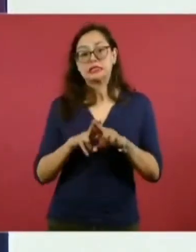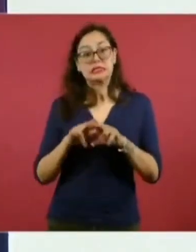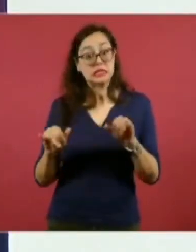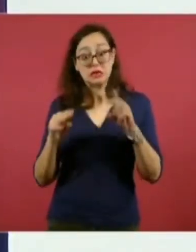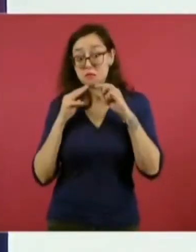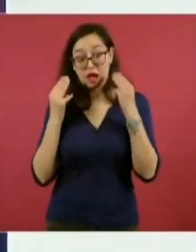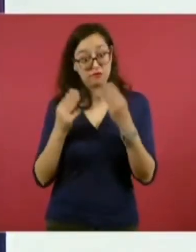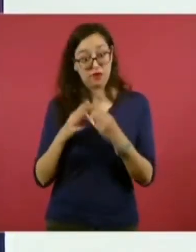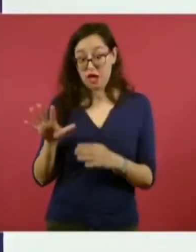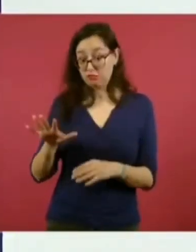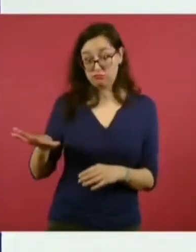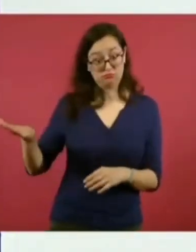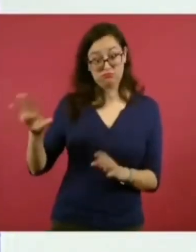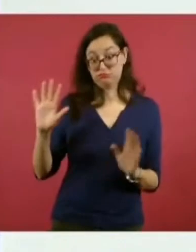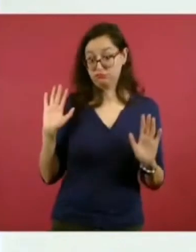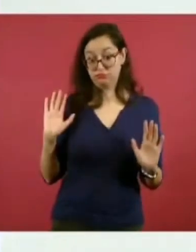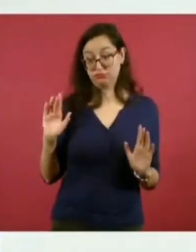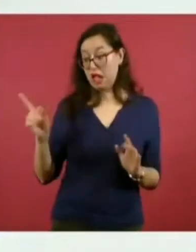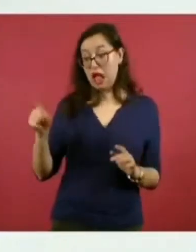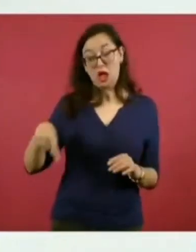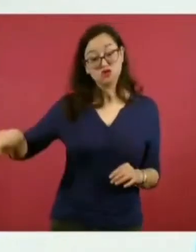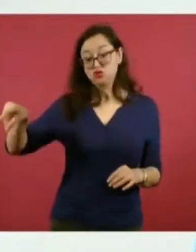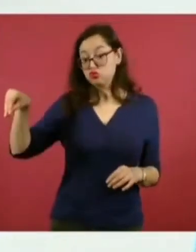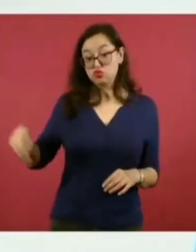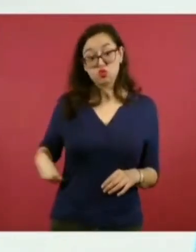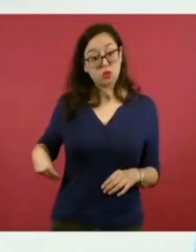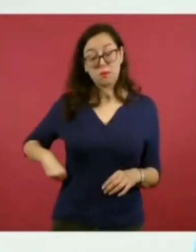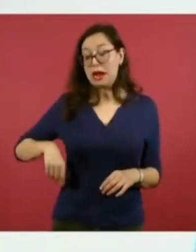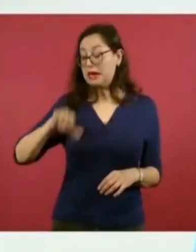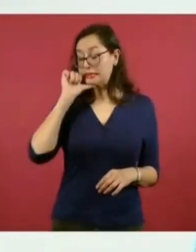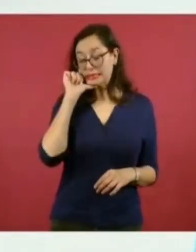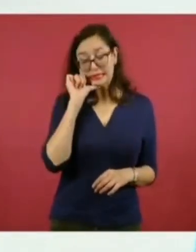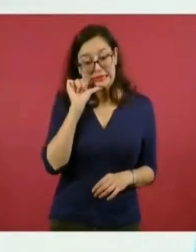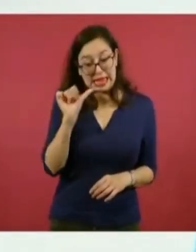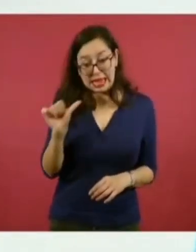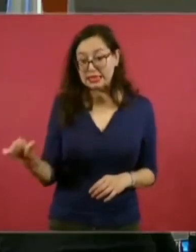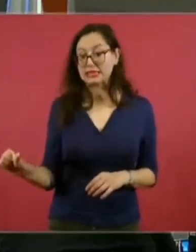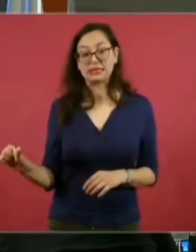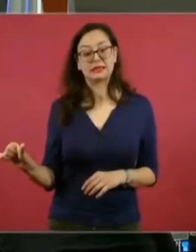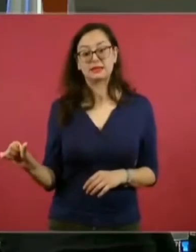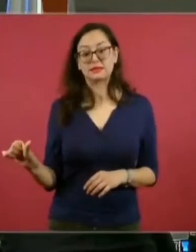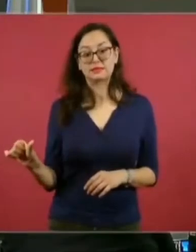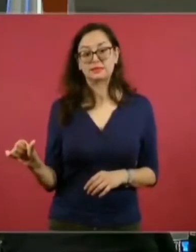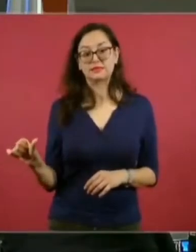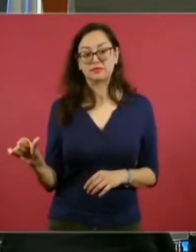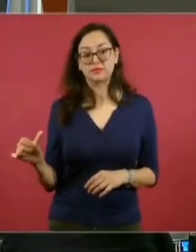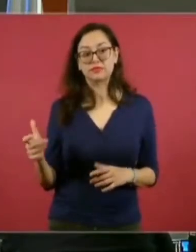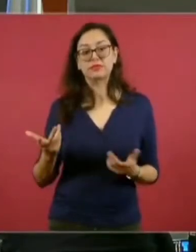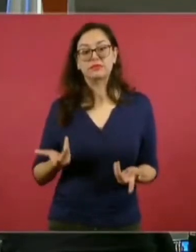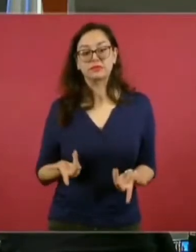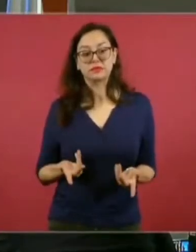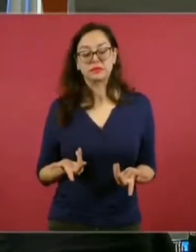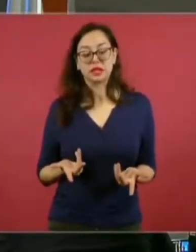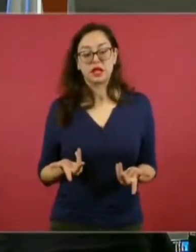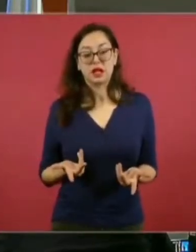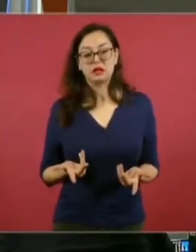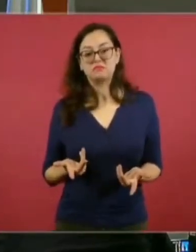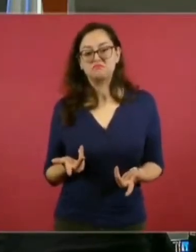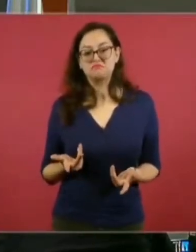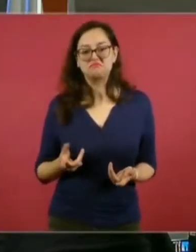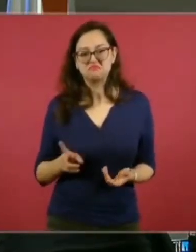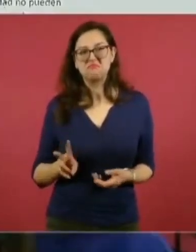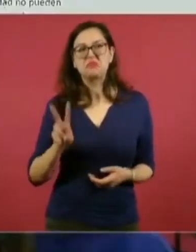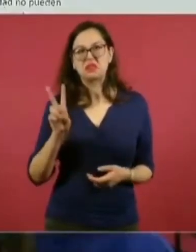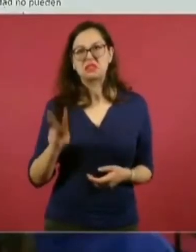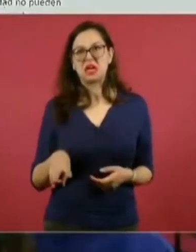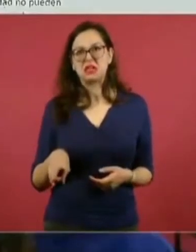operaban en la región de Iguala. Dicen, es mucho más plausible